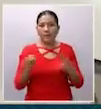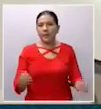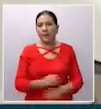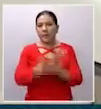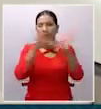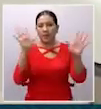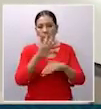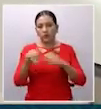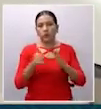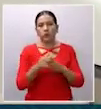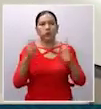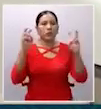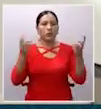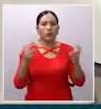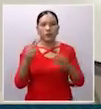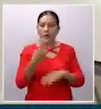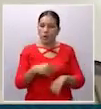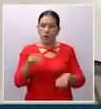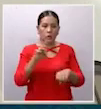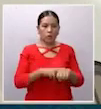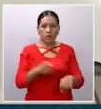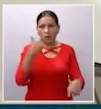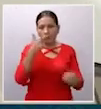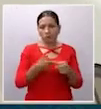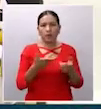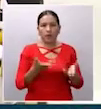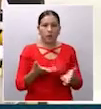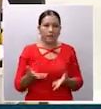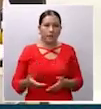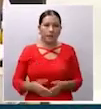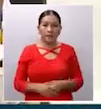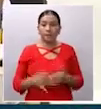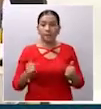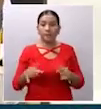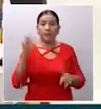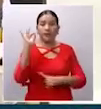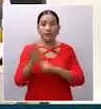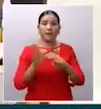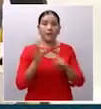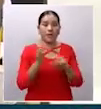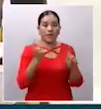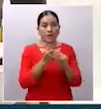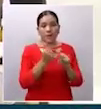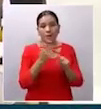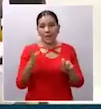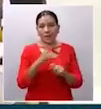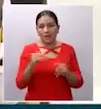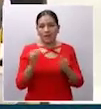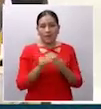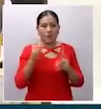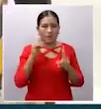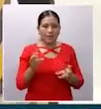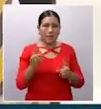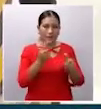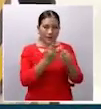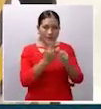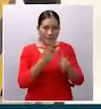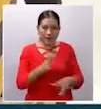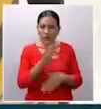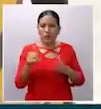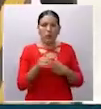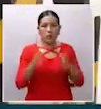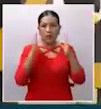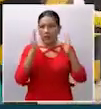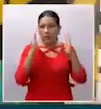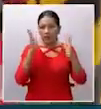está normalizado el abastecimiento de carburantes. La Federación de Taxis y Radiotaxis estaban alarmados por